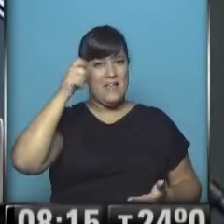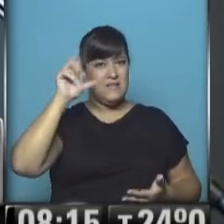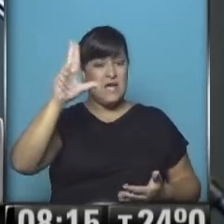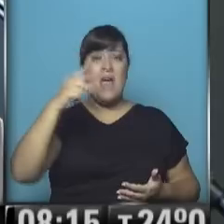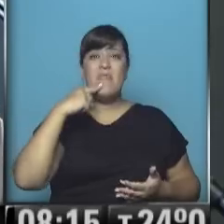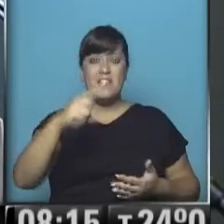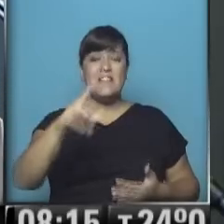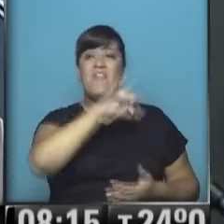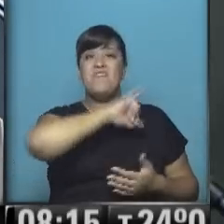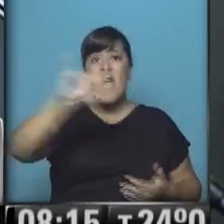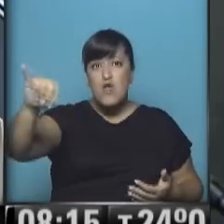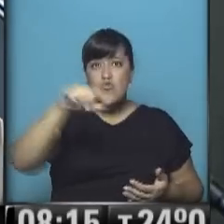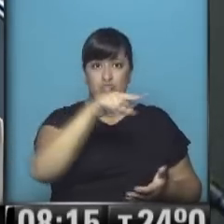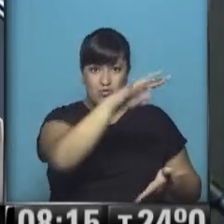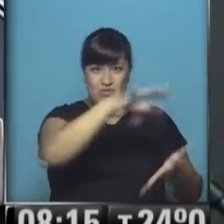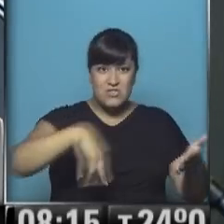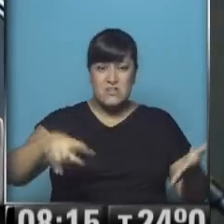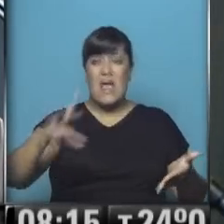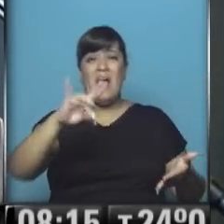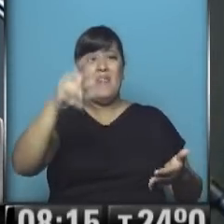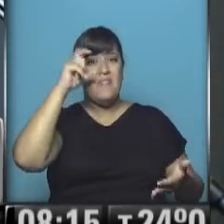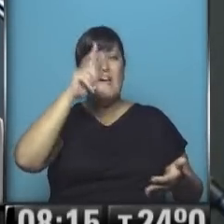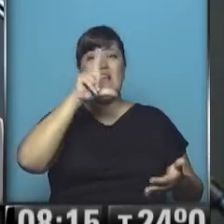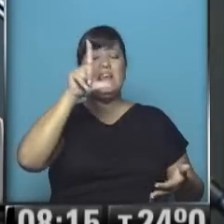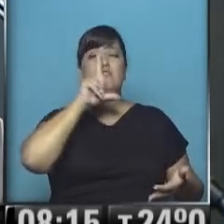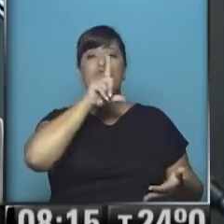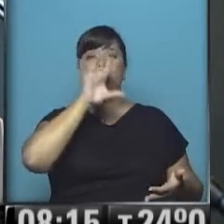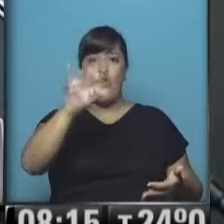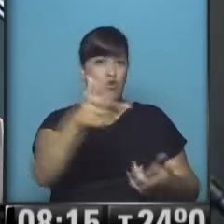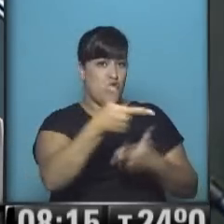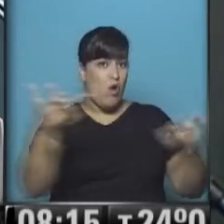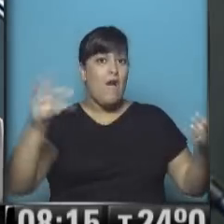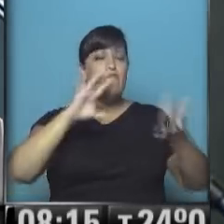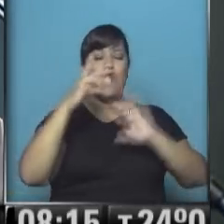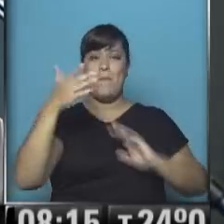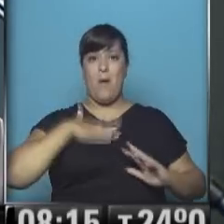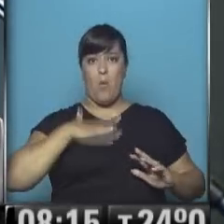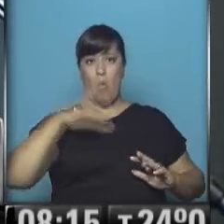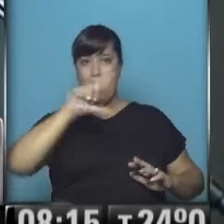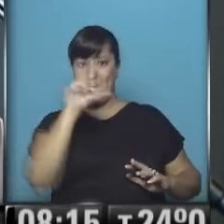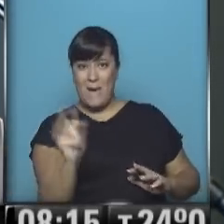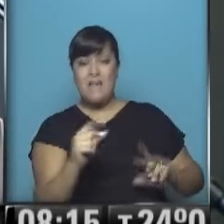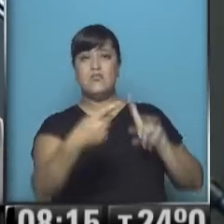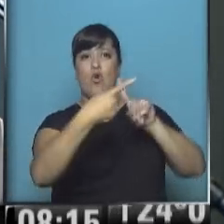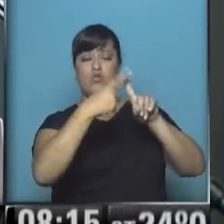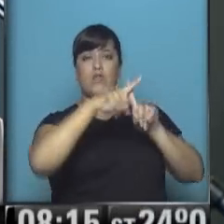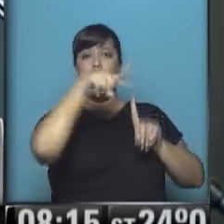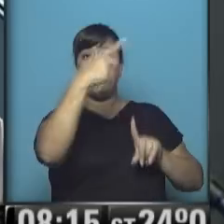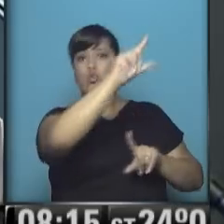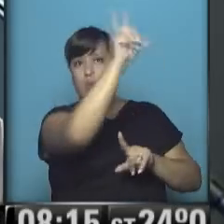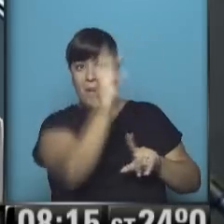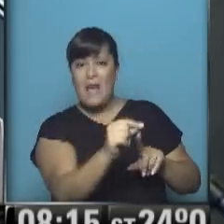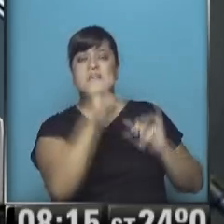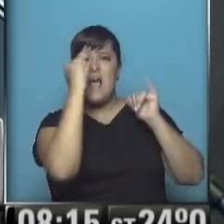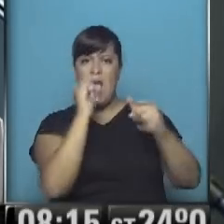delito alguno, que las relaciones exteriores constituyen una clara competencia del Poder Ejecutivo en el artículo 99 y